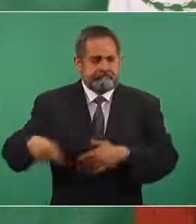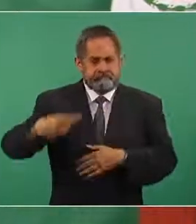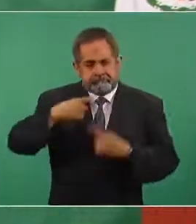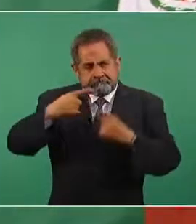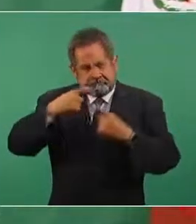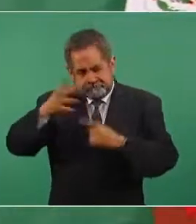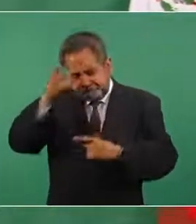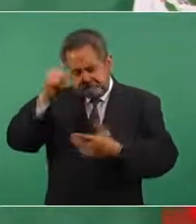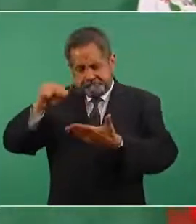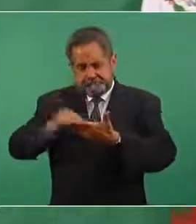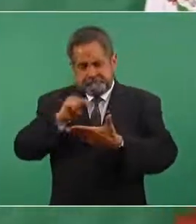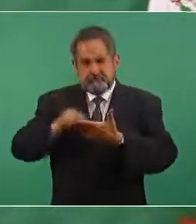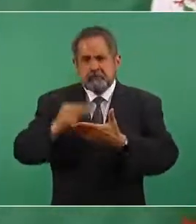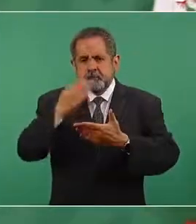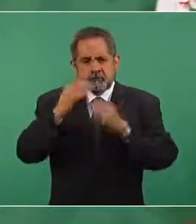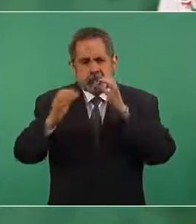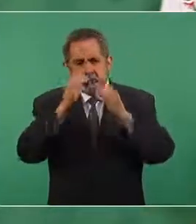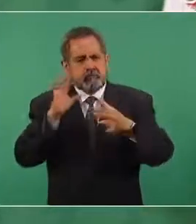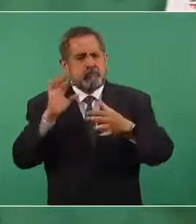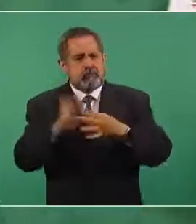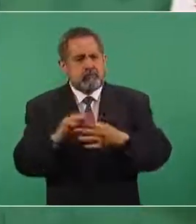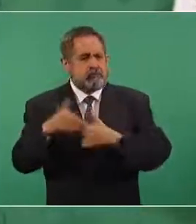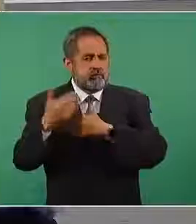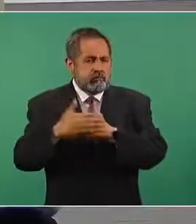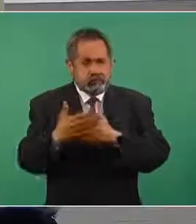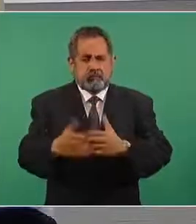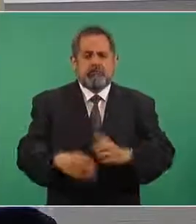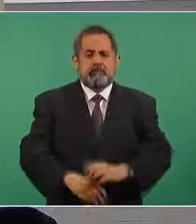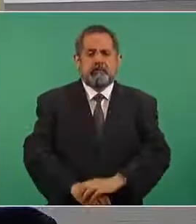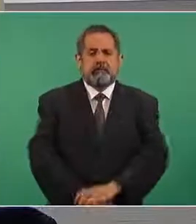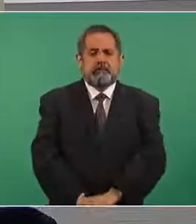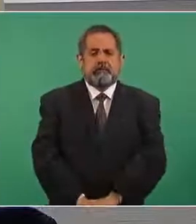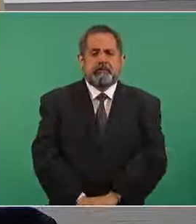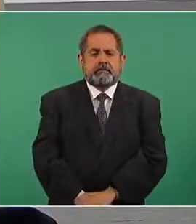acuerdos, tenemos buena comunicación.